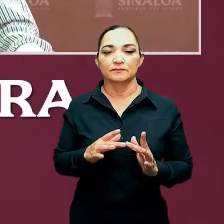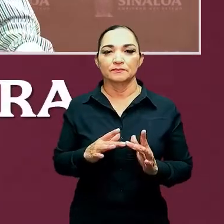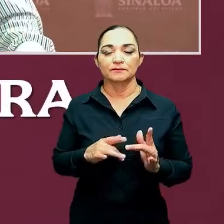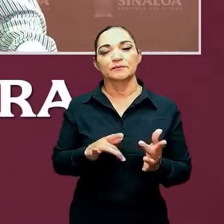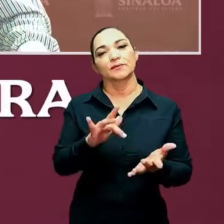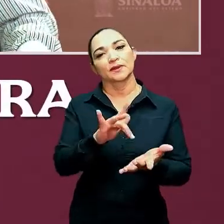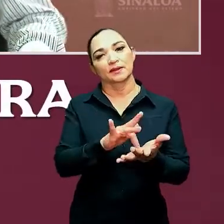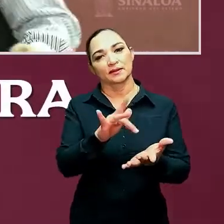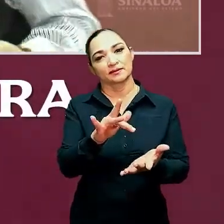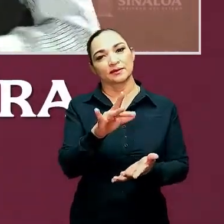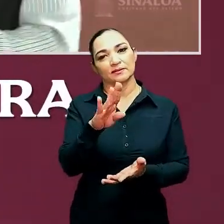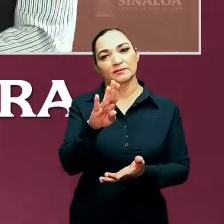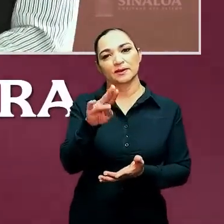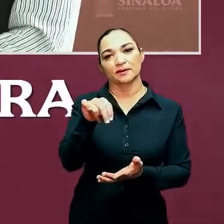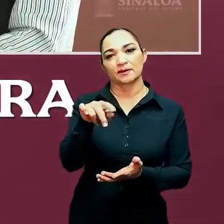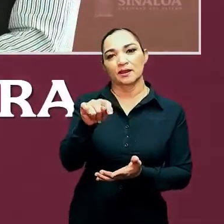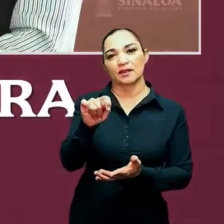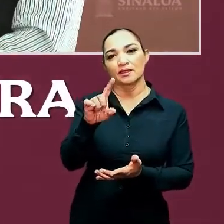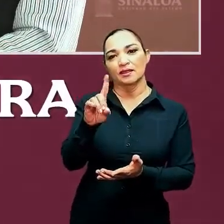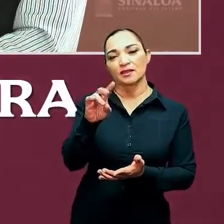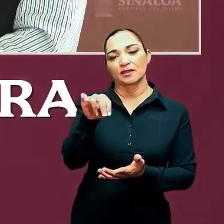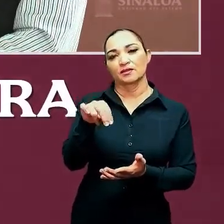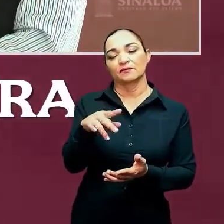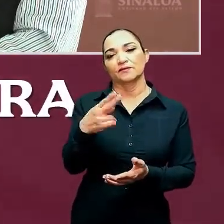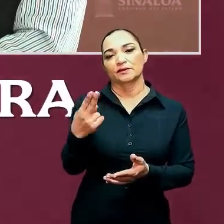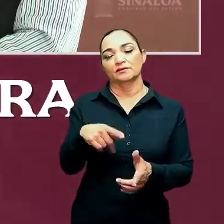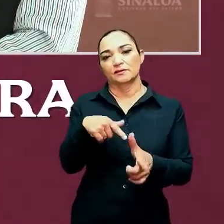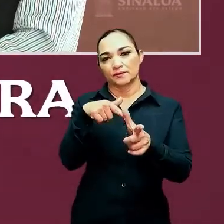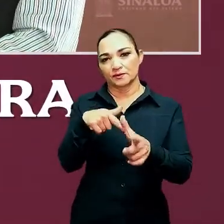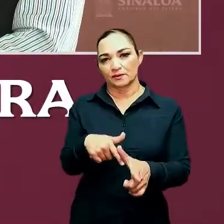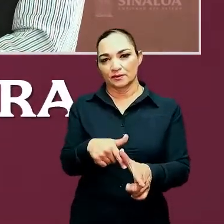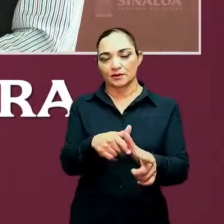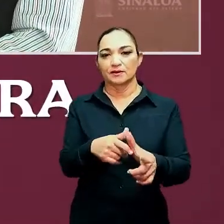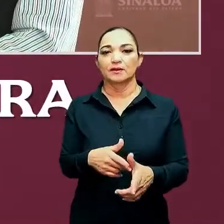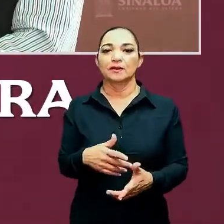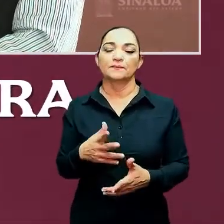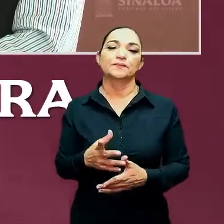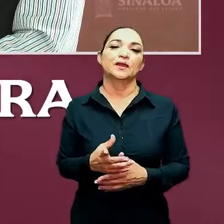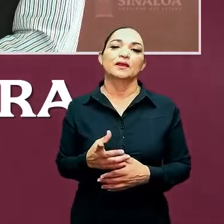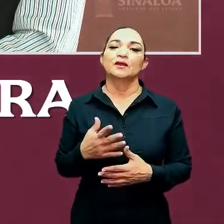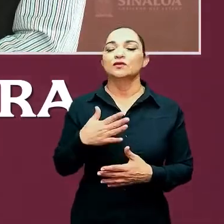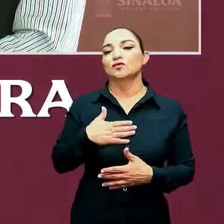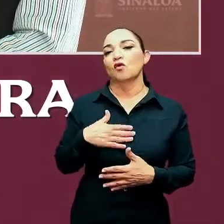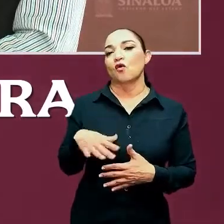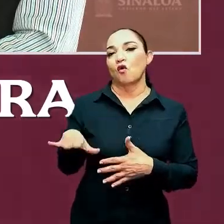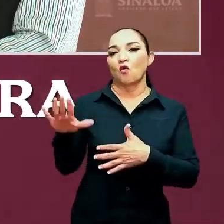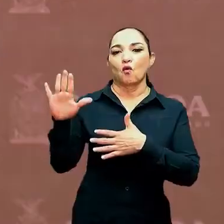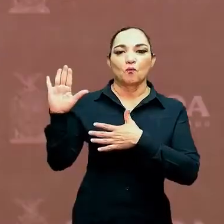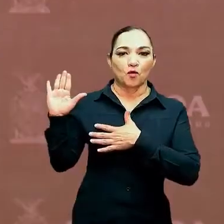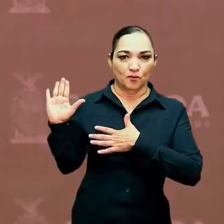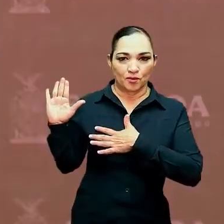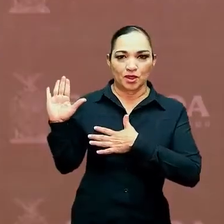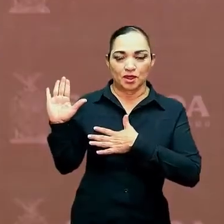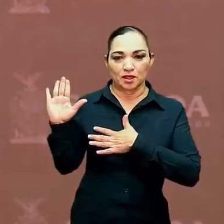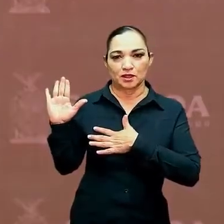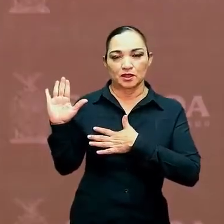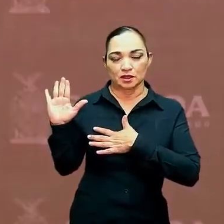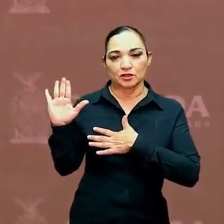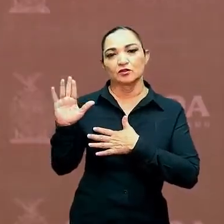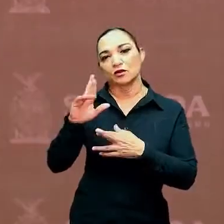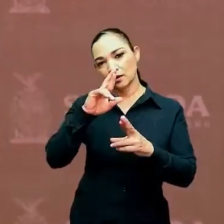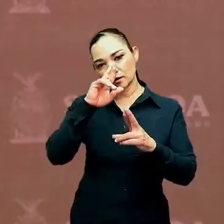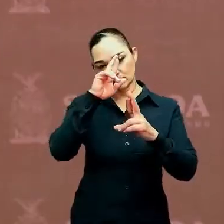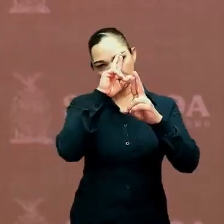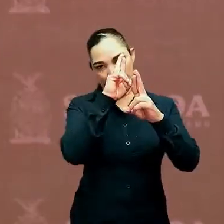Gracias, Bernardino. Tenemos que continuar. Y el día primero de noviembre dice esto, juro guardar y hacer respetar a